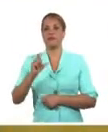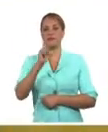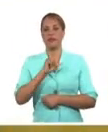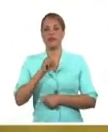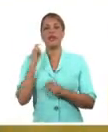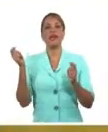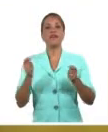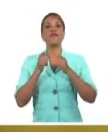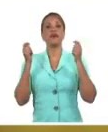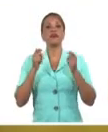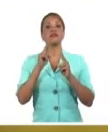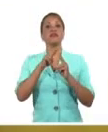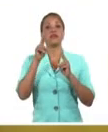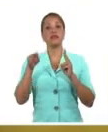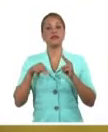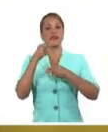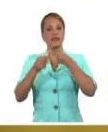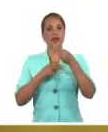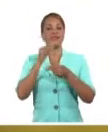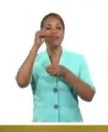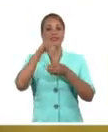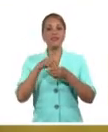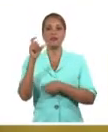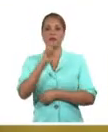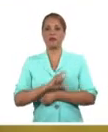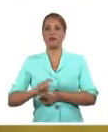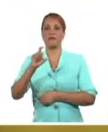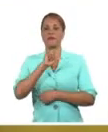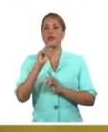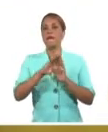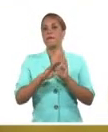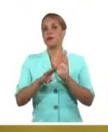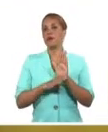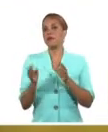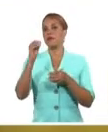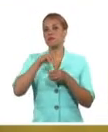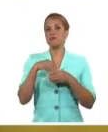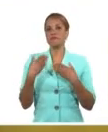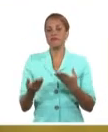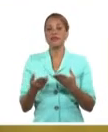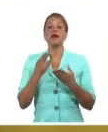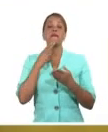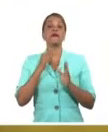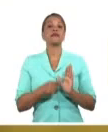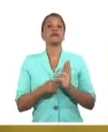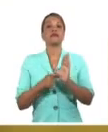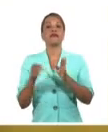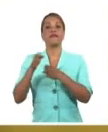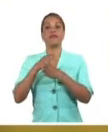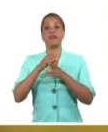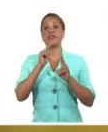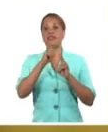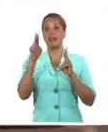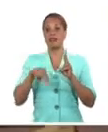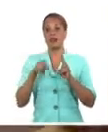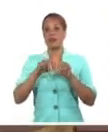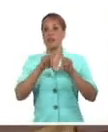Festival Teatrino se desarrolla en ese territorio. El programa incluye sesiones teóricas y presentaciones de varias agrupaciones del